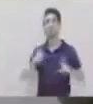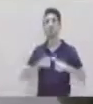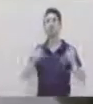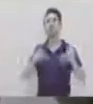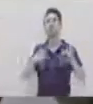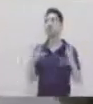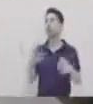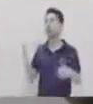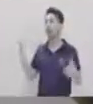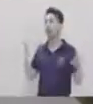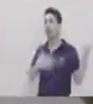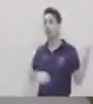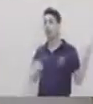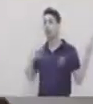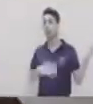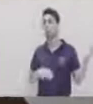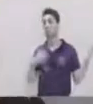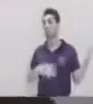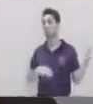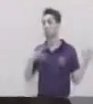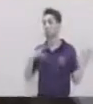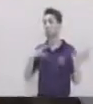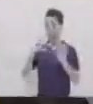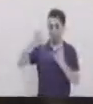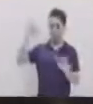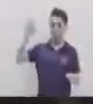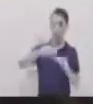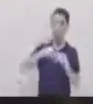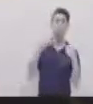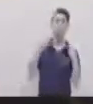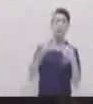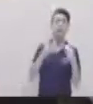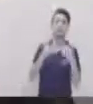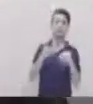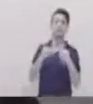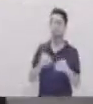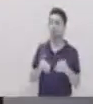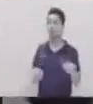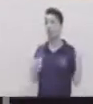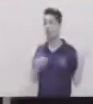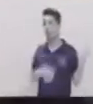Es que esta guitarra tiene unas cuerdas que son de plástico.